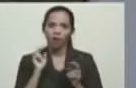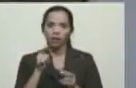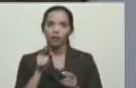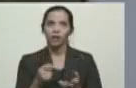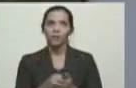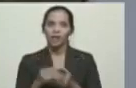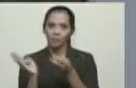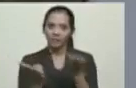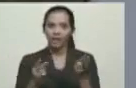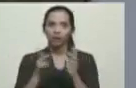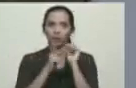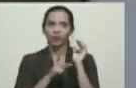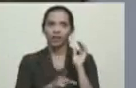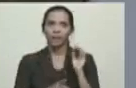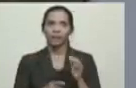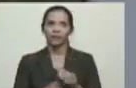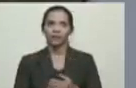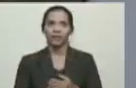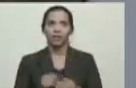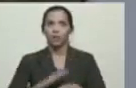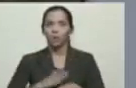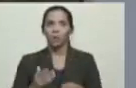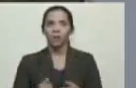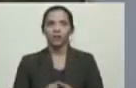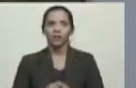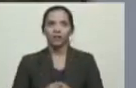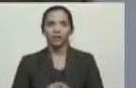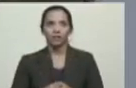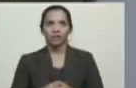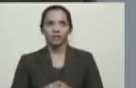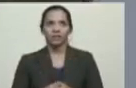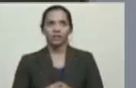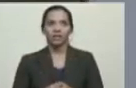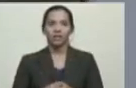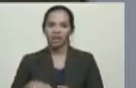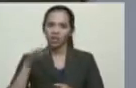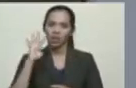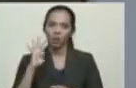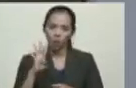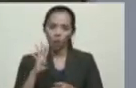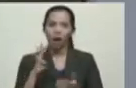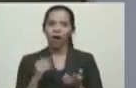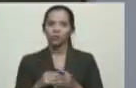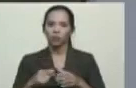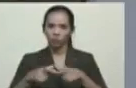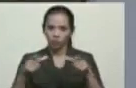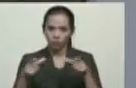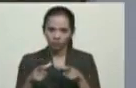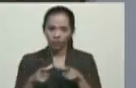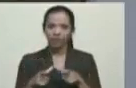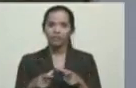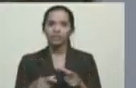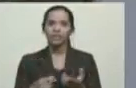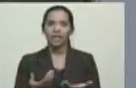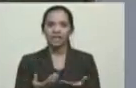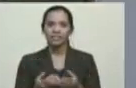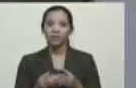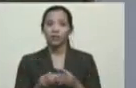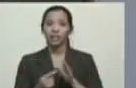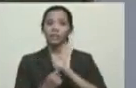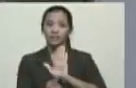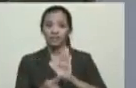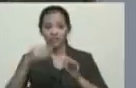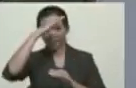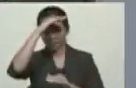invitar a otro programa que queremos hablar, que invitar, porque de lo que es el cuarto Reich que ahorita representa Donald Trump, el nazismo